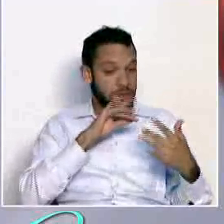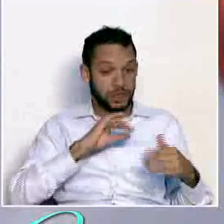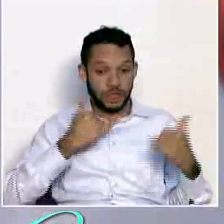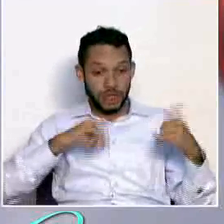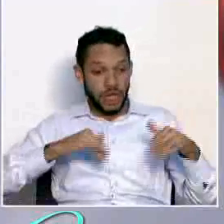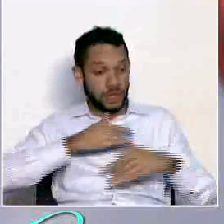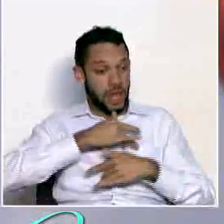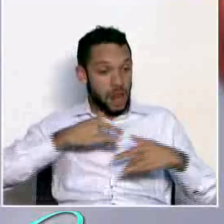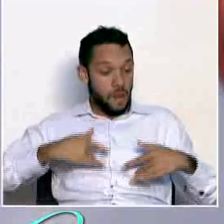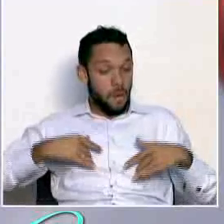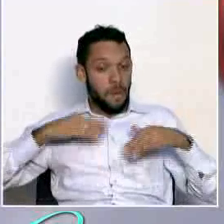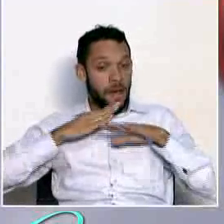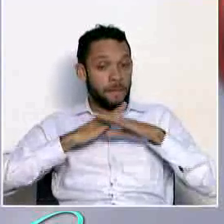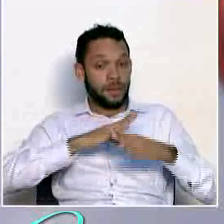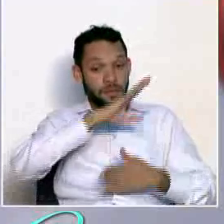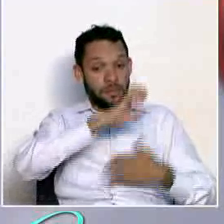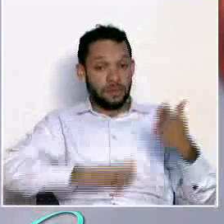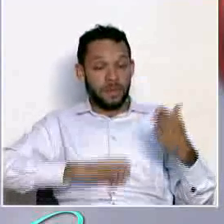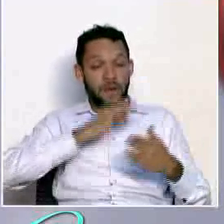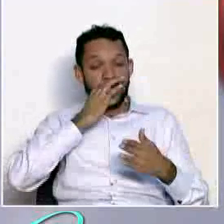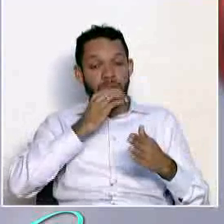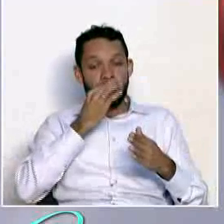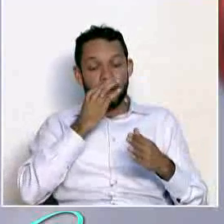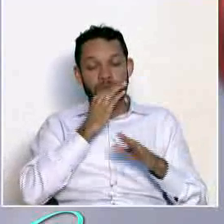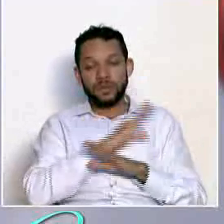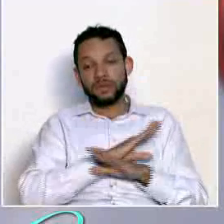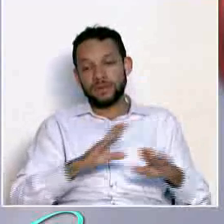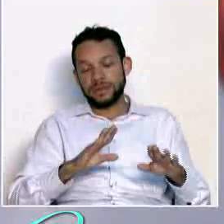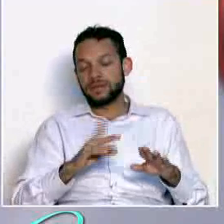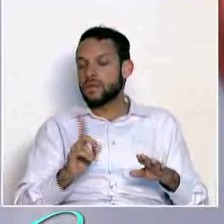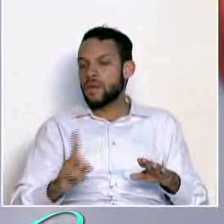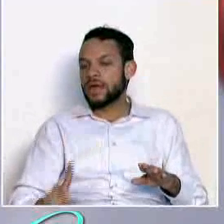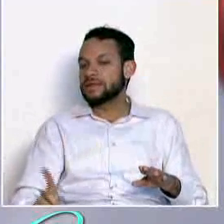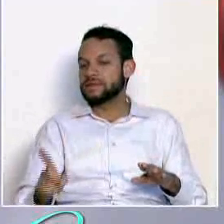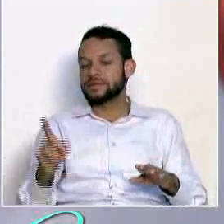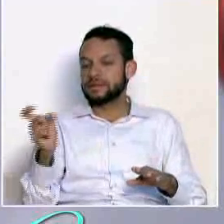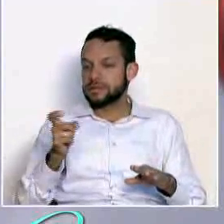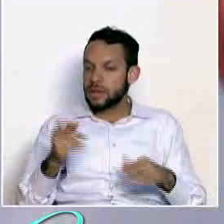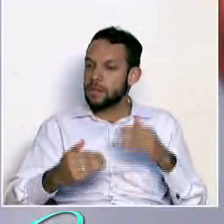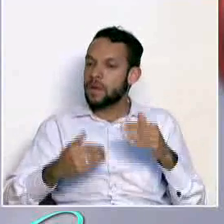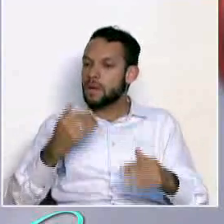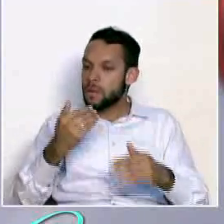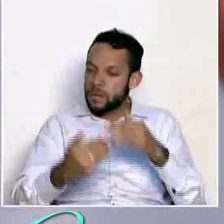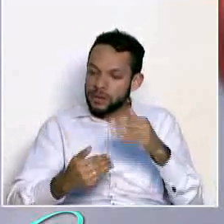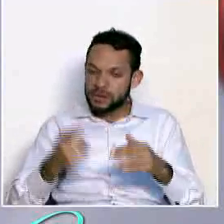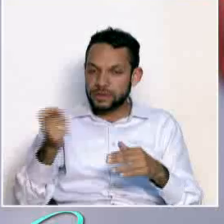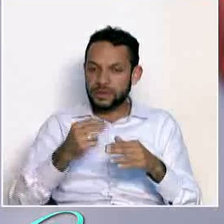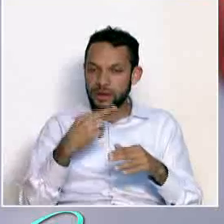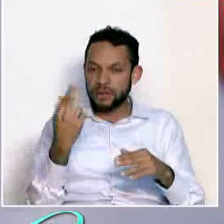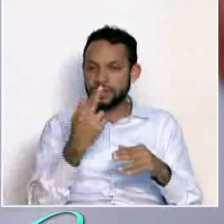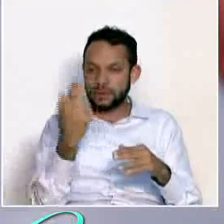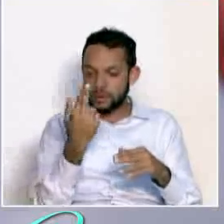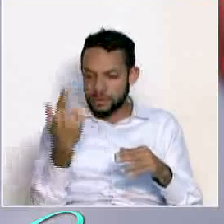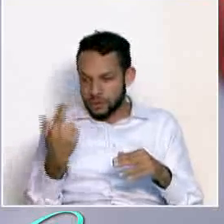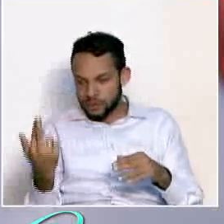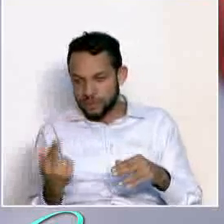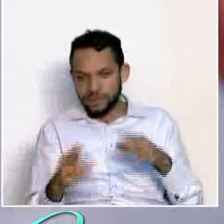o consumo de drogas y de estupefacientes. El placer por el juego es una de las